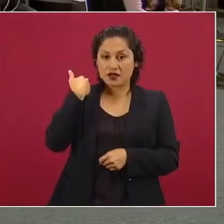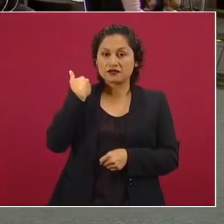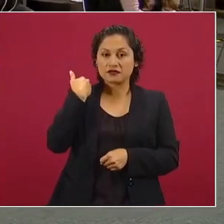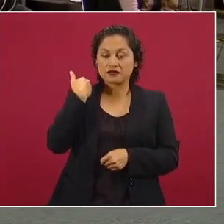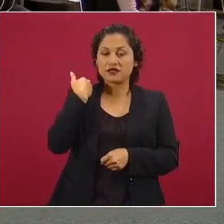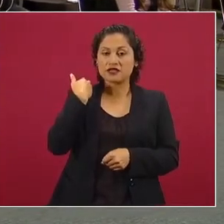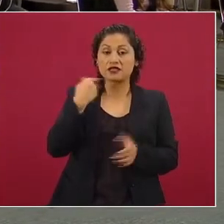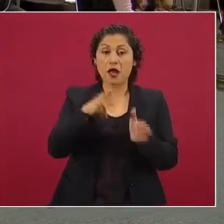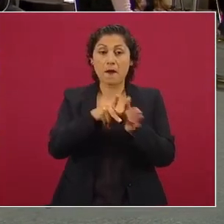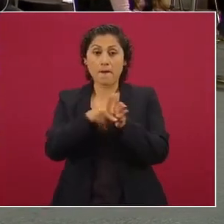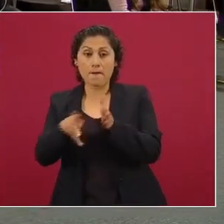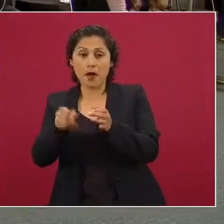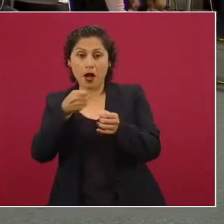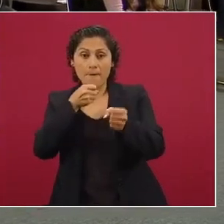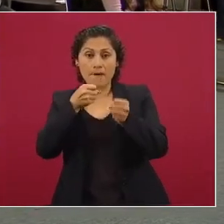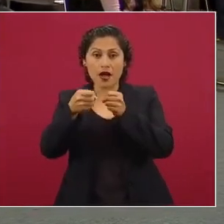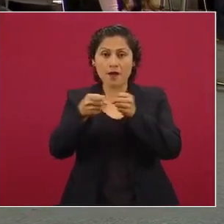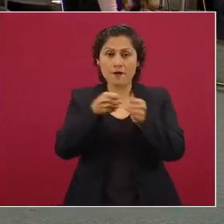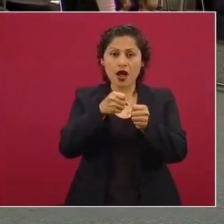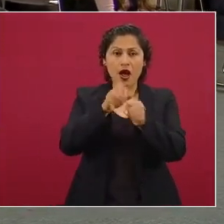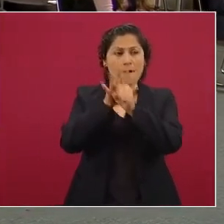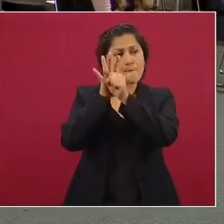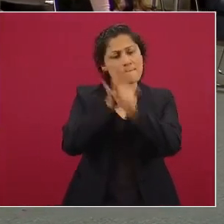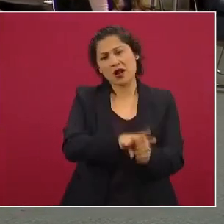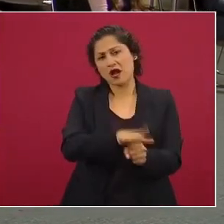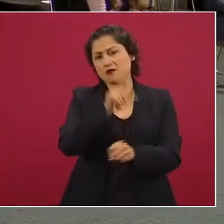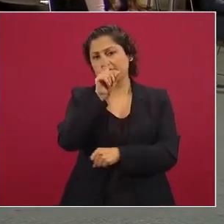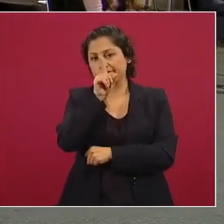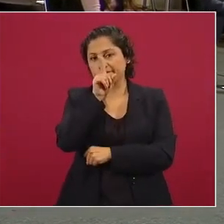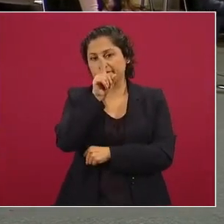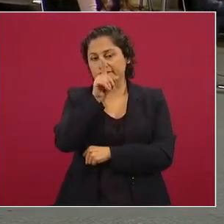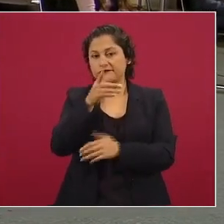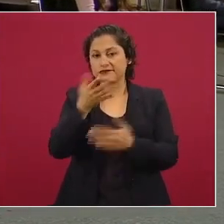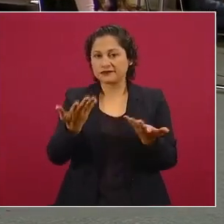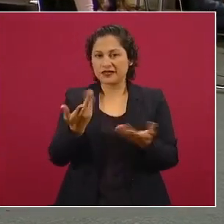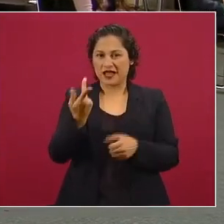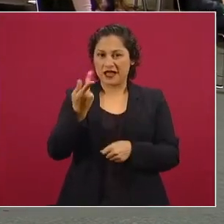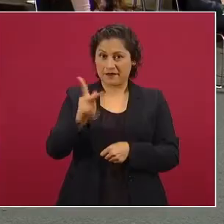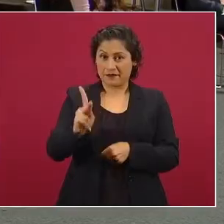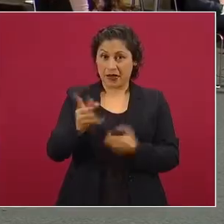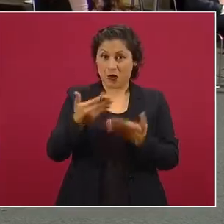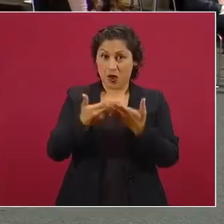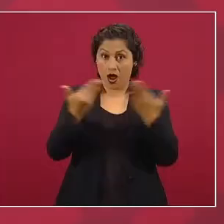Pero ahora son paladines de la libertad.